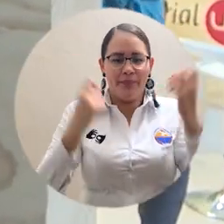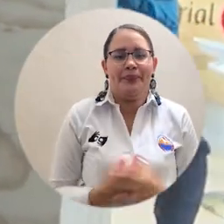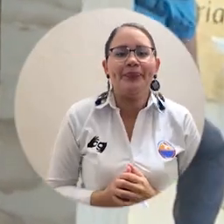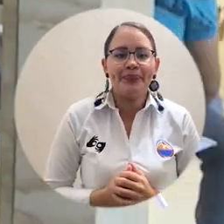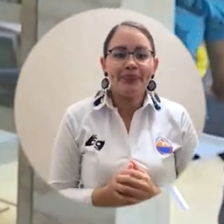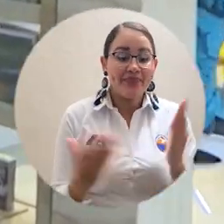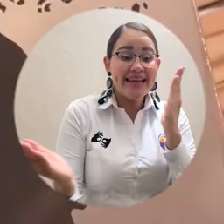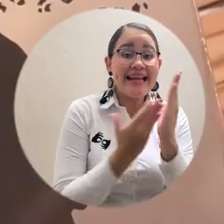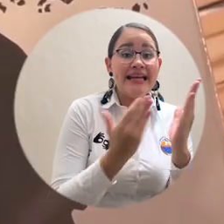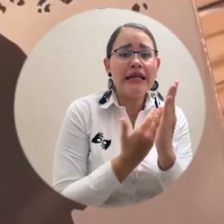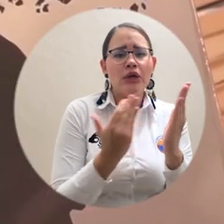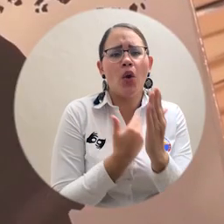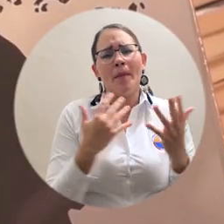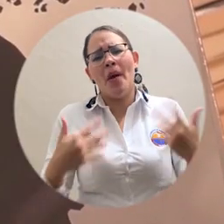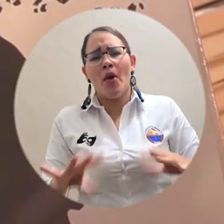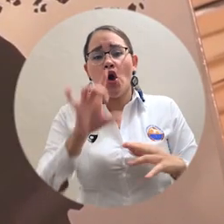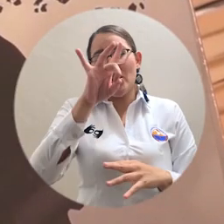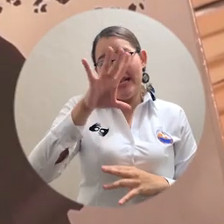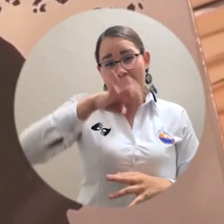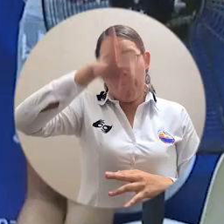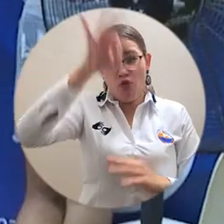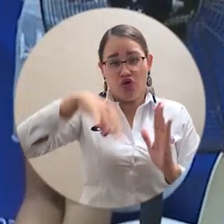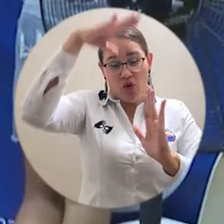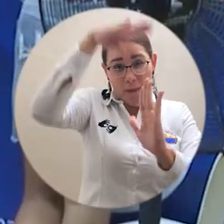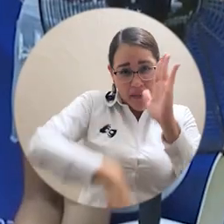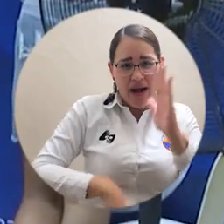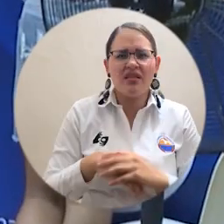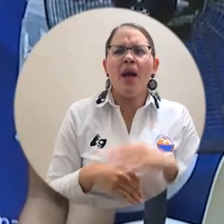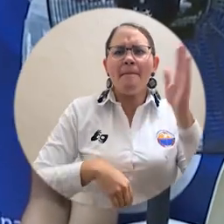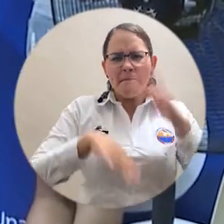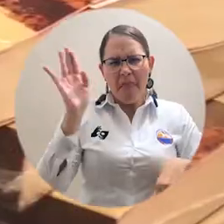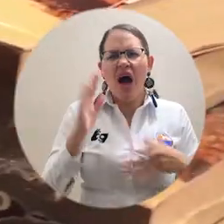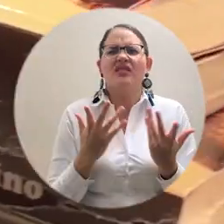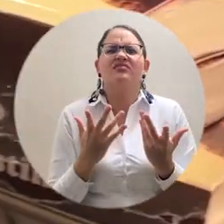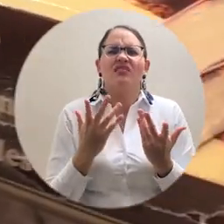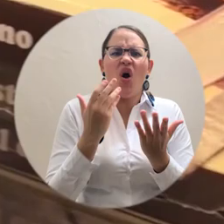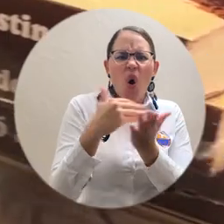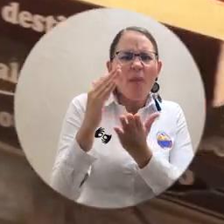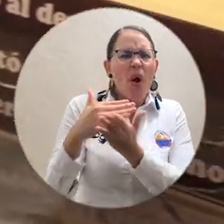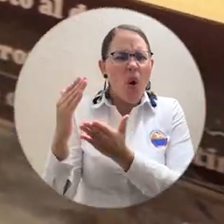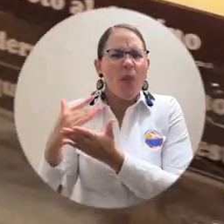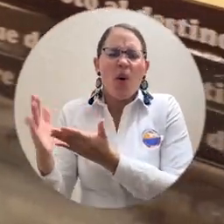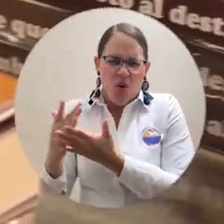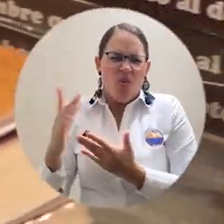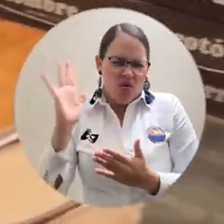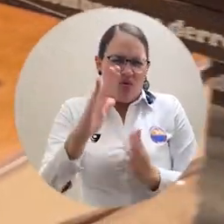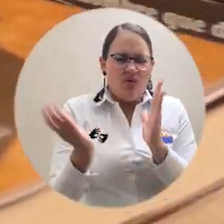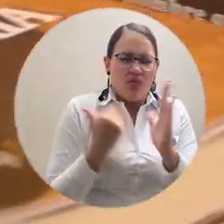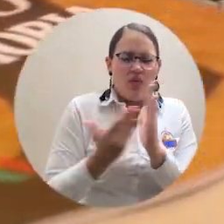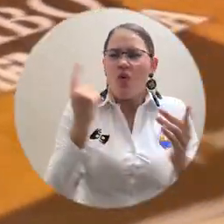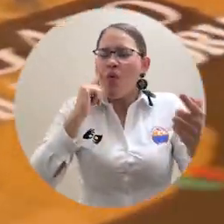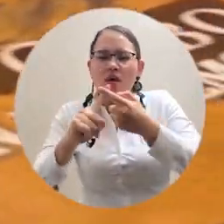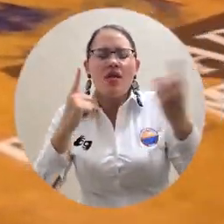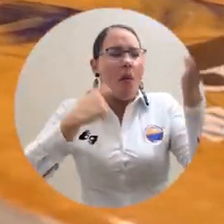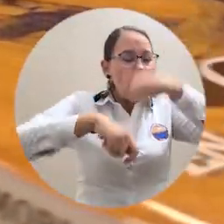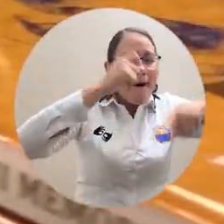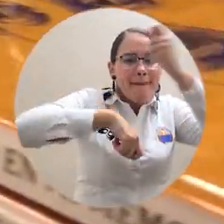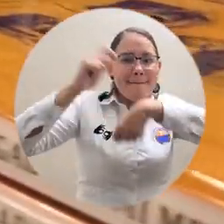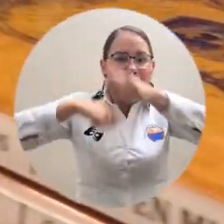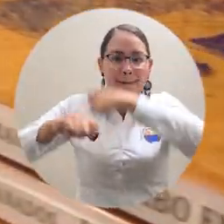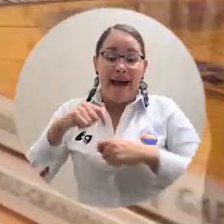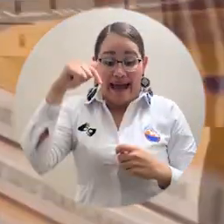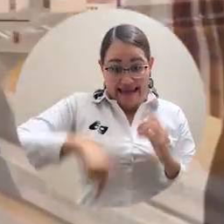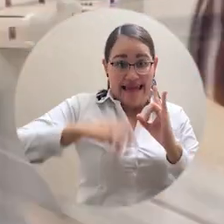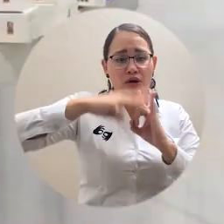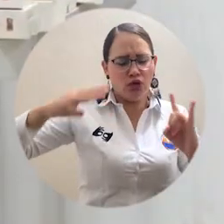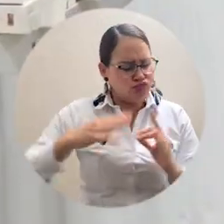un descuento del 15% y envíos gratis por compras mayores a 50,000 pesos, la editorial Unimagdalena, como política de